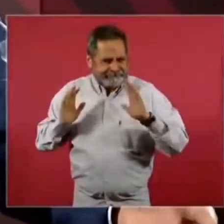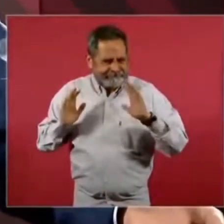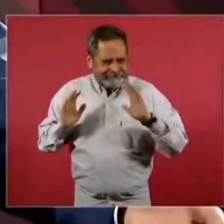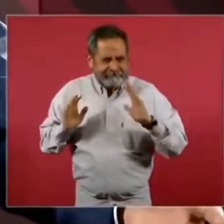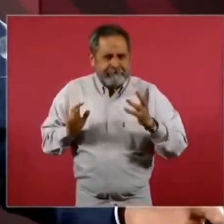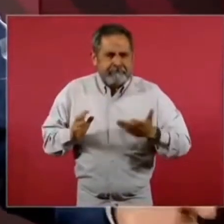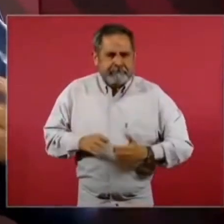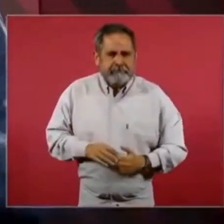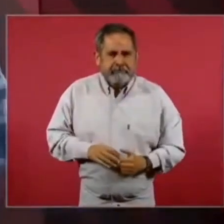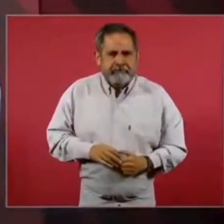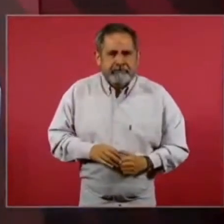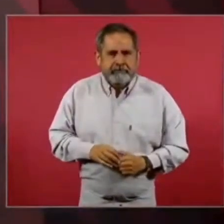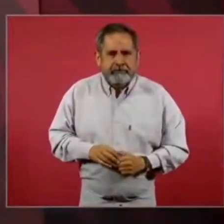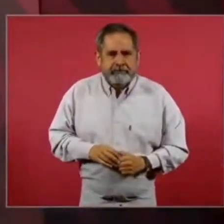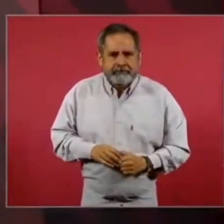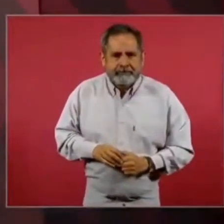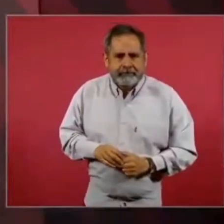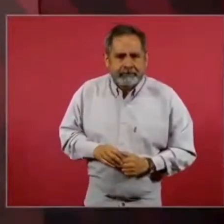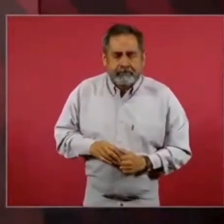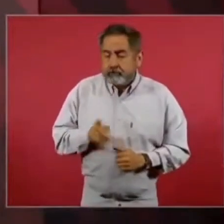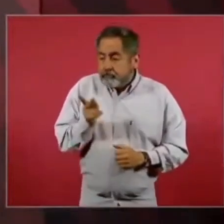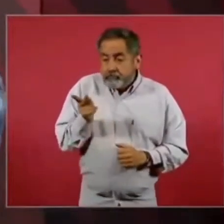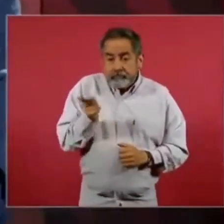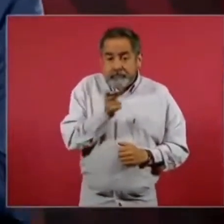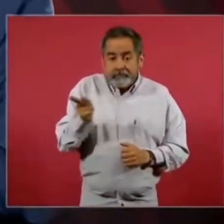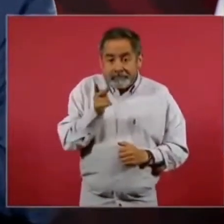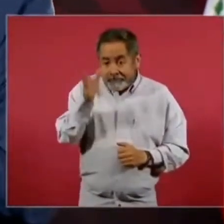porque este coinciden